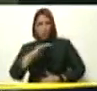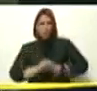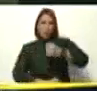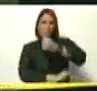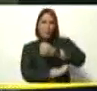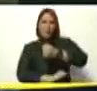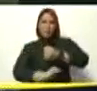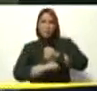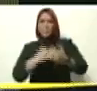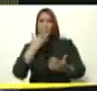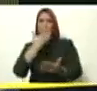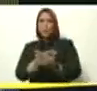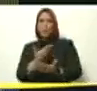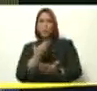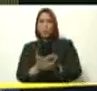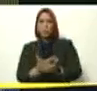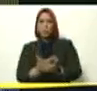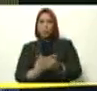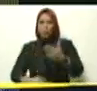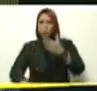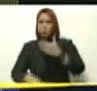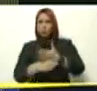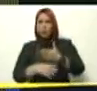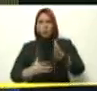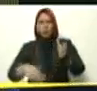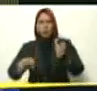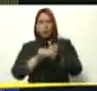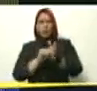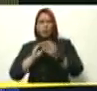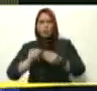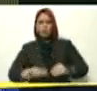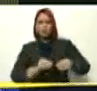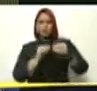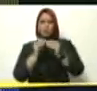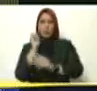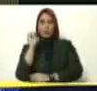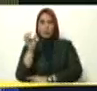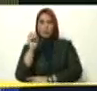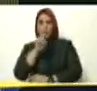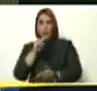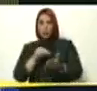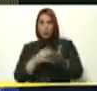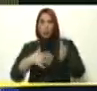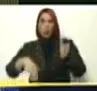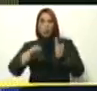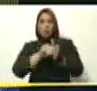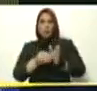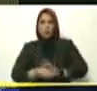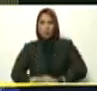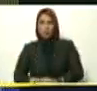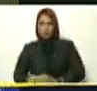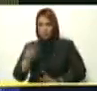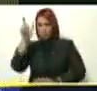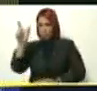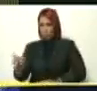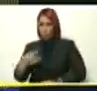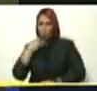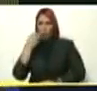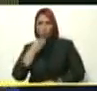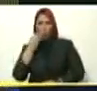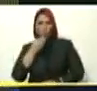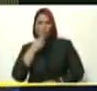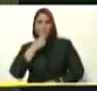propuso para ir al rescate de la Asamblea Nacional. Otra vez este joven